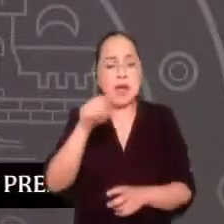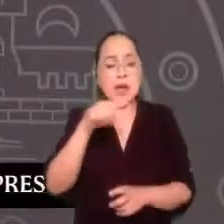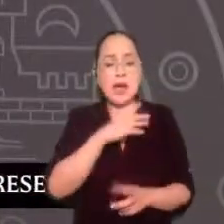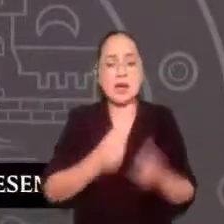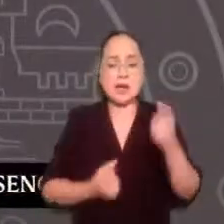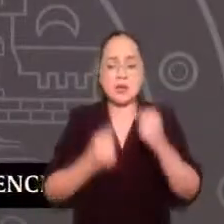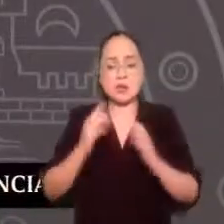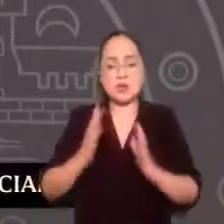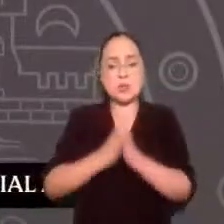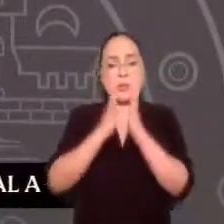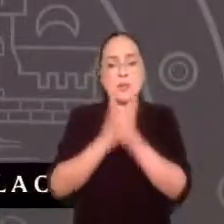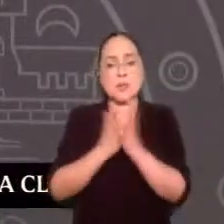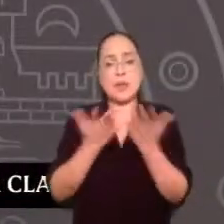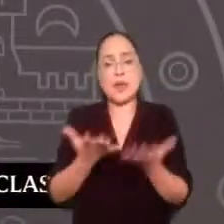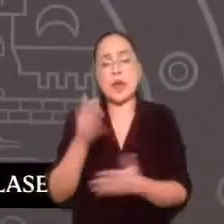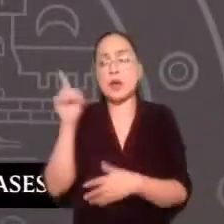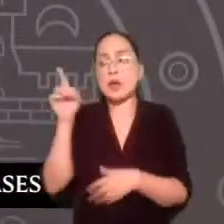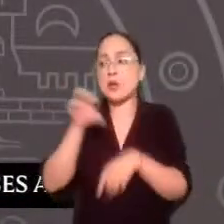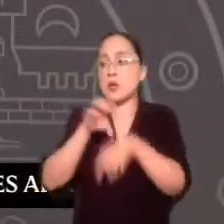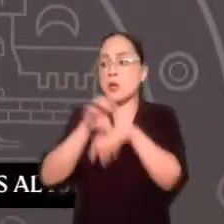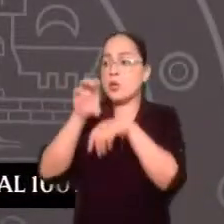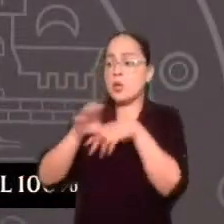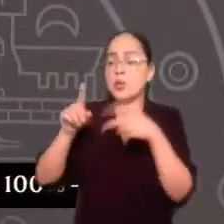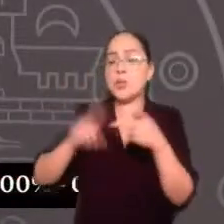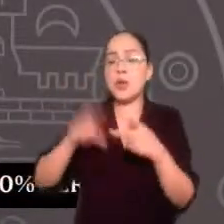a los de Colombia o Chile.